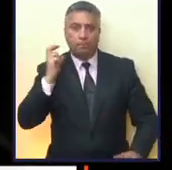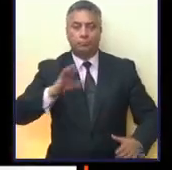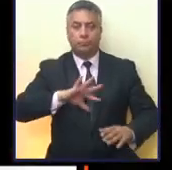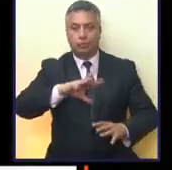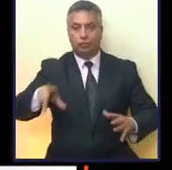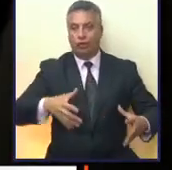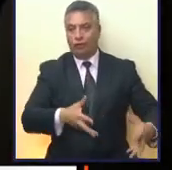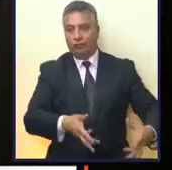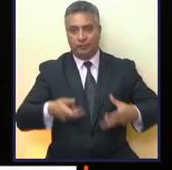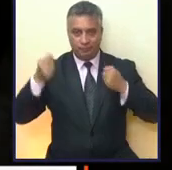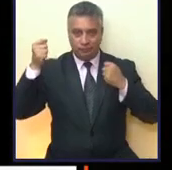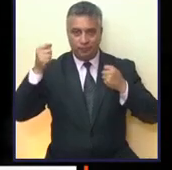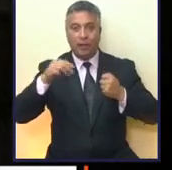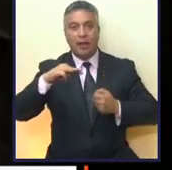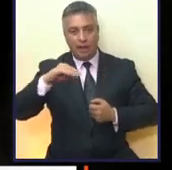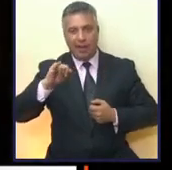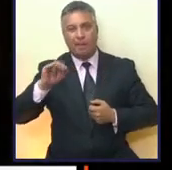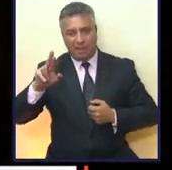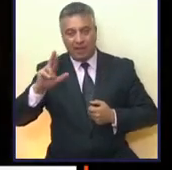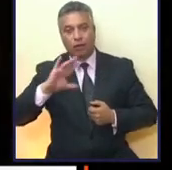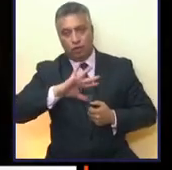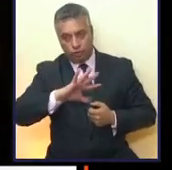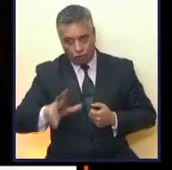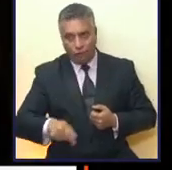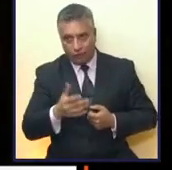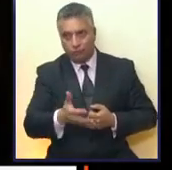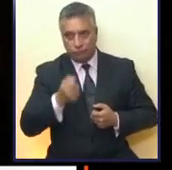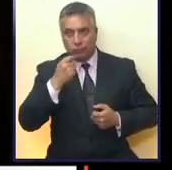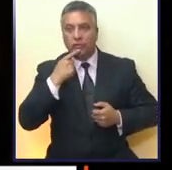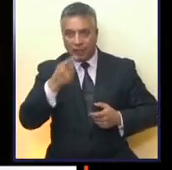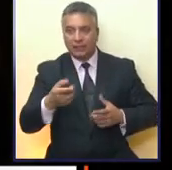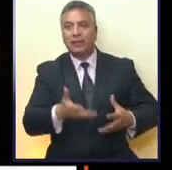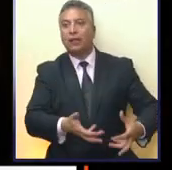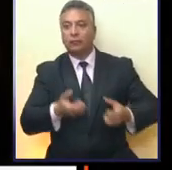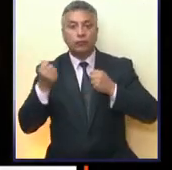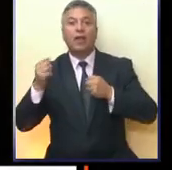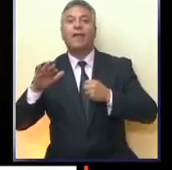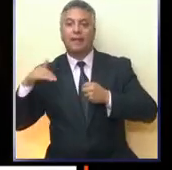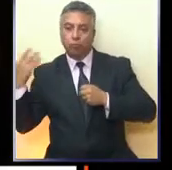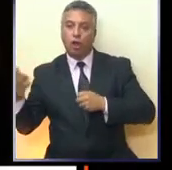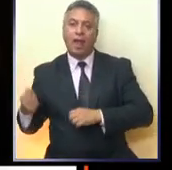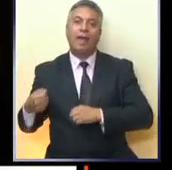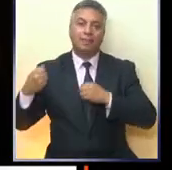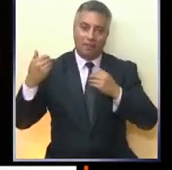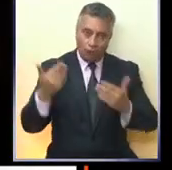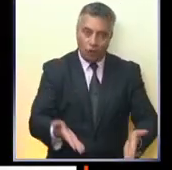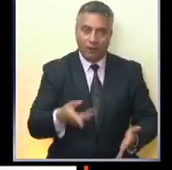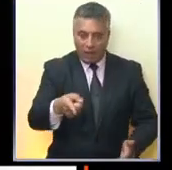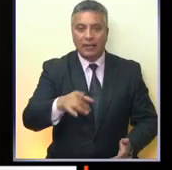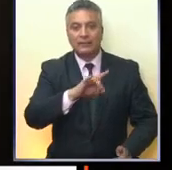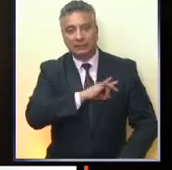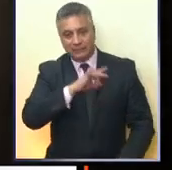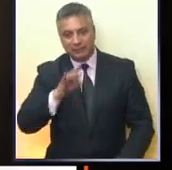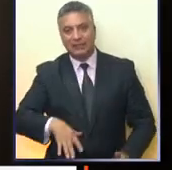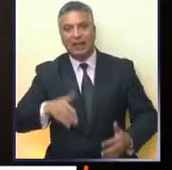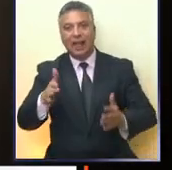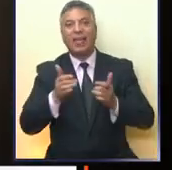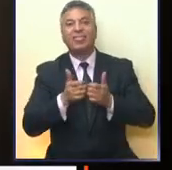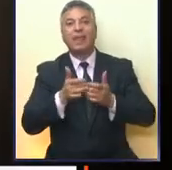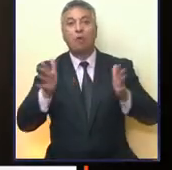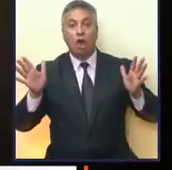Fue sustraída por el MIR, aduciendo que iba a ser devuelta cuando Chile recuperara la democracia.